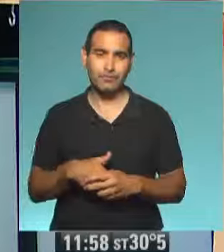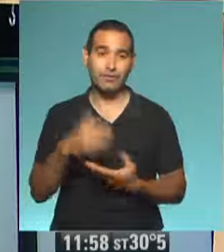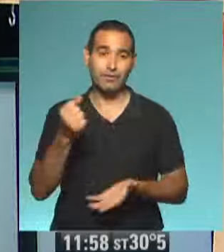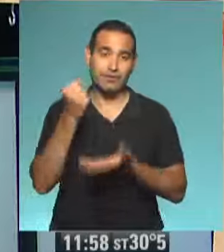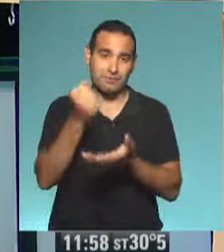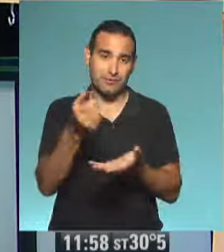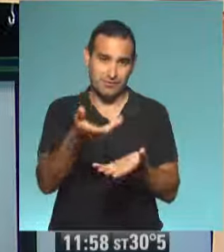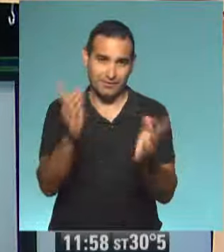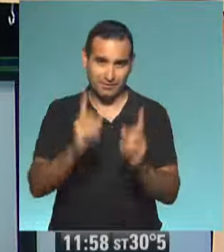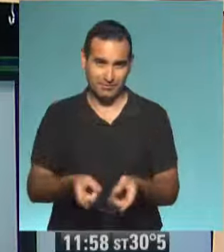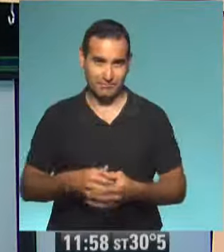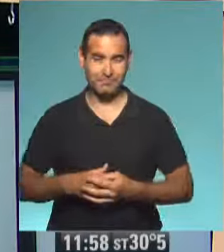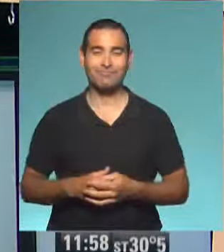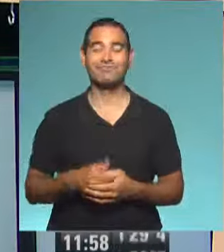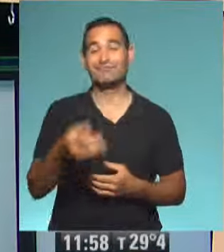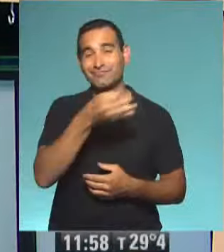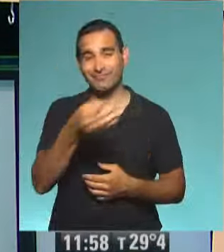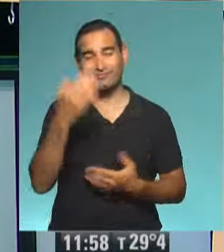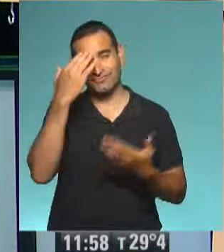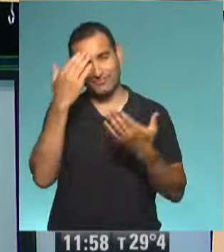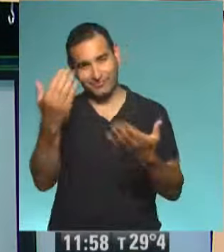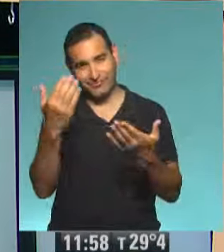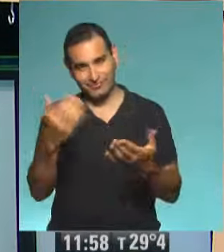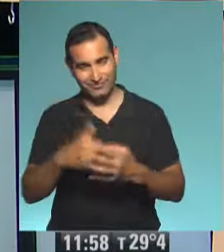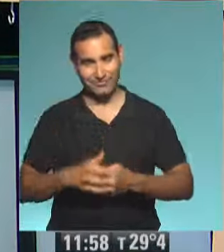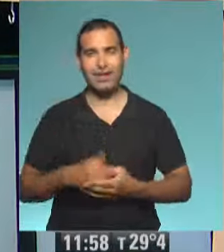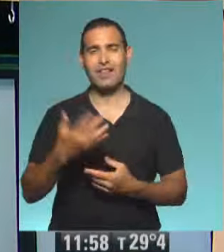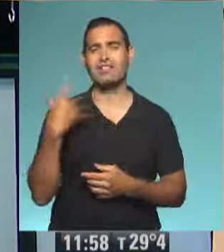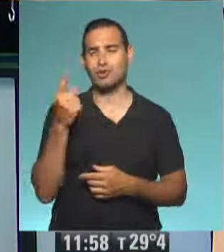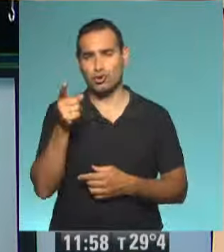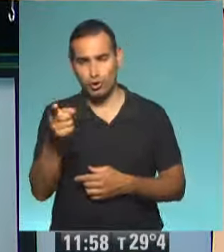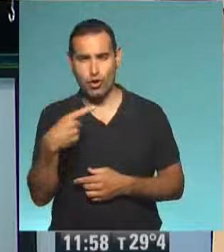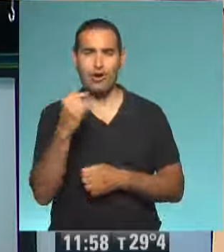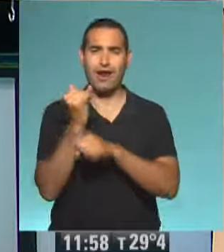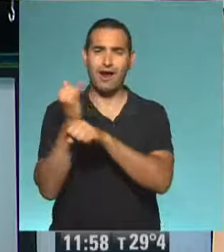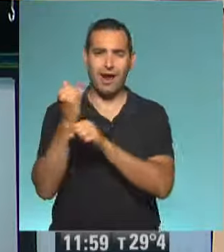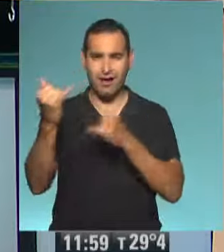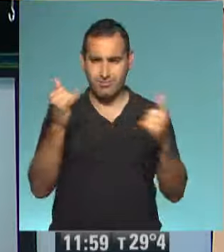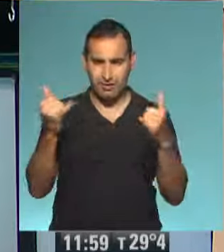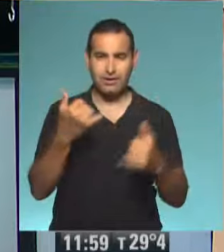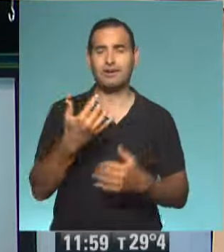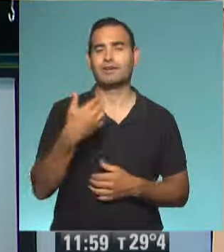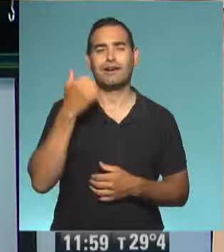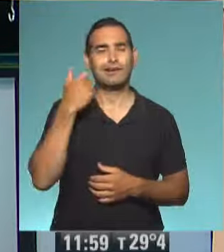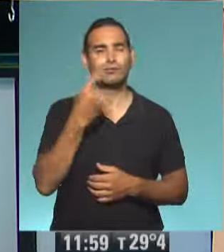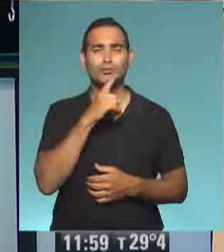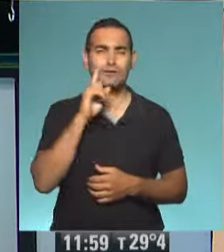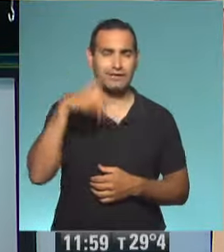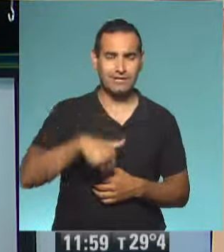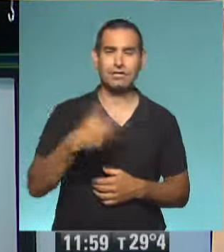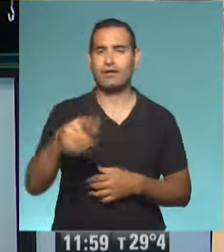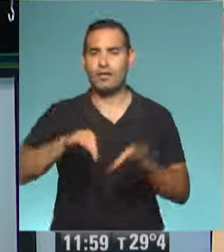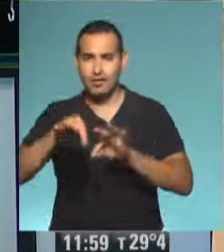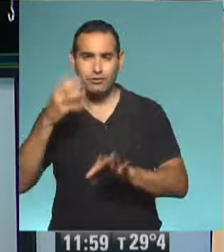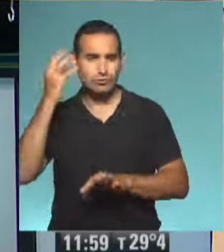este premio es para ellos también. Exactamente. Un beso grande para Hernán Durante, el director, para los cámaras Agustín y el Chino, para el